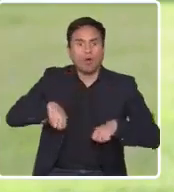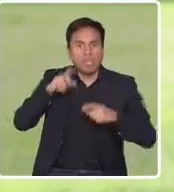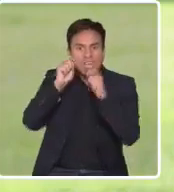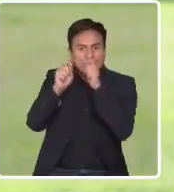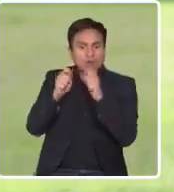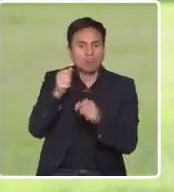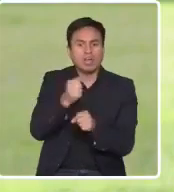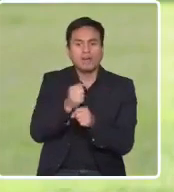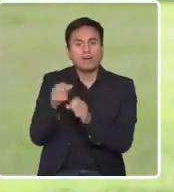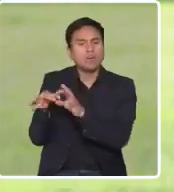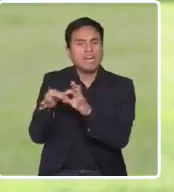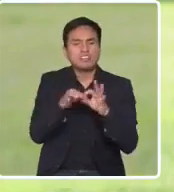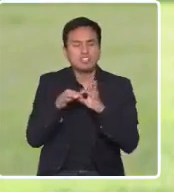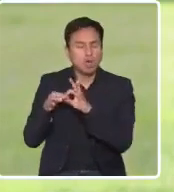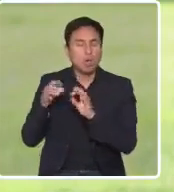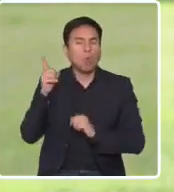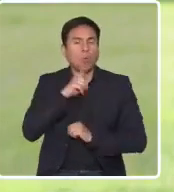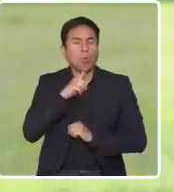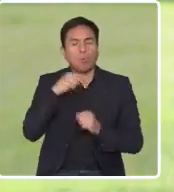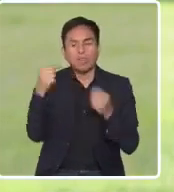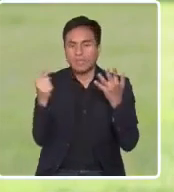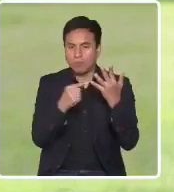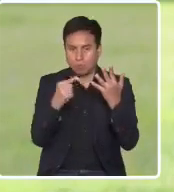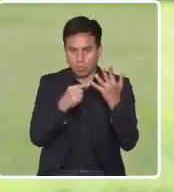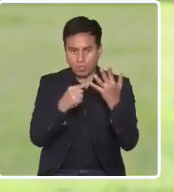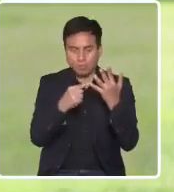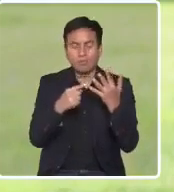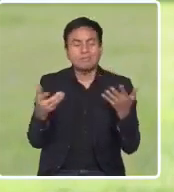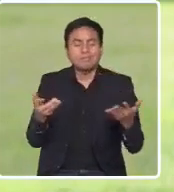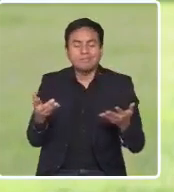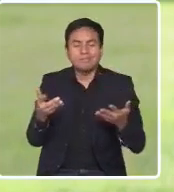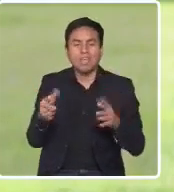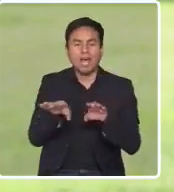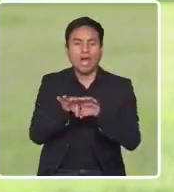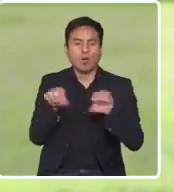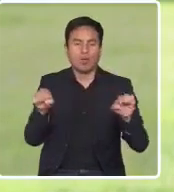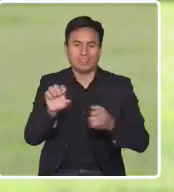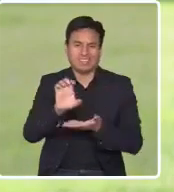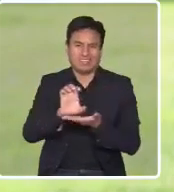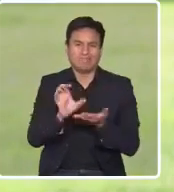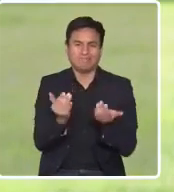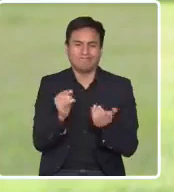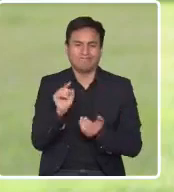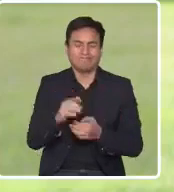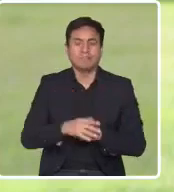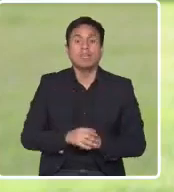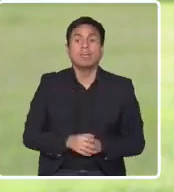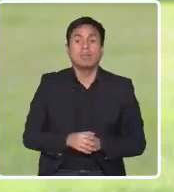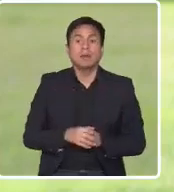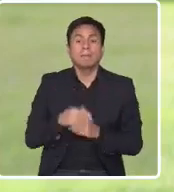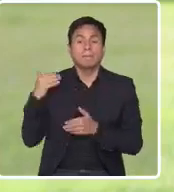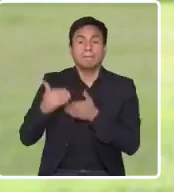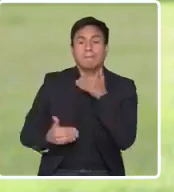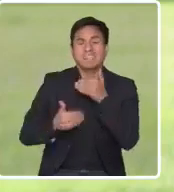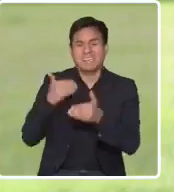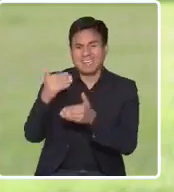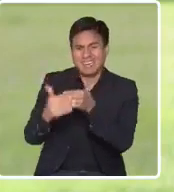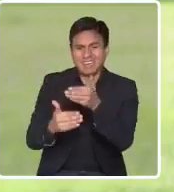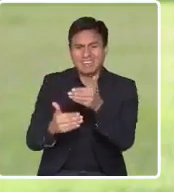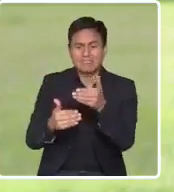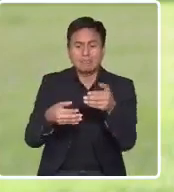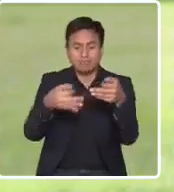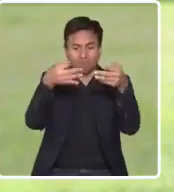con el programa Lazo. Y en lo último, el último punto, se refiere a tener acuerdos de Estado para sacar